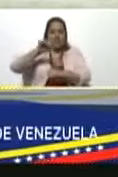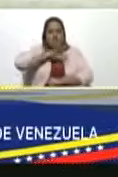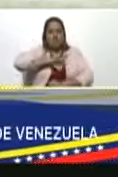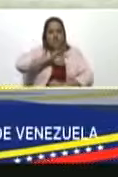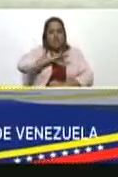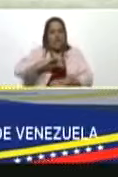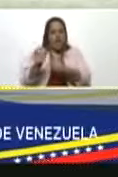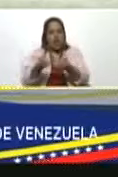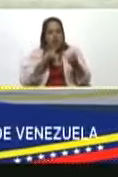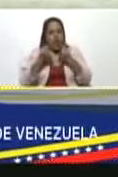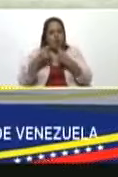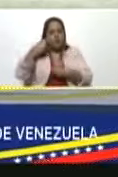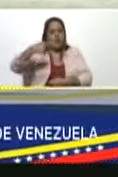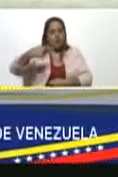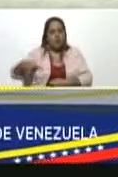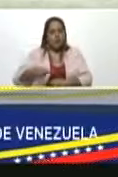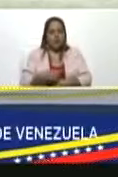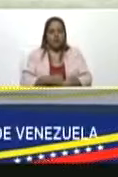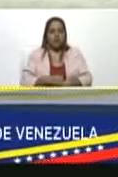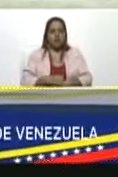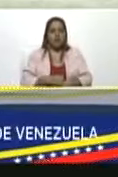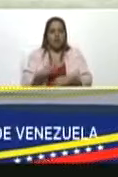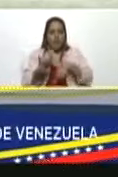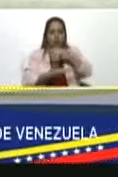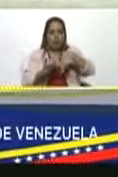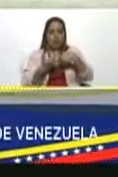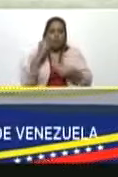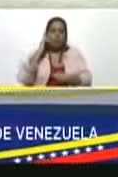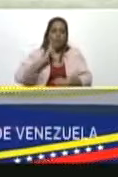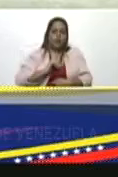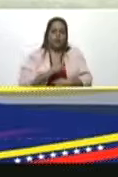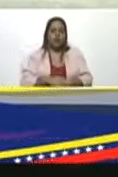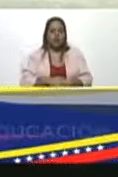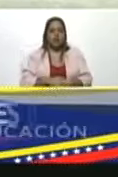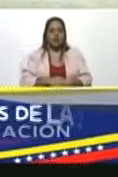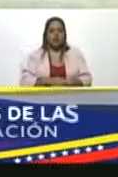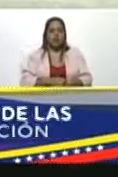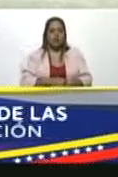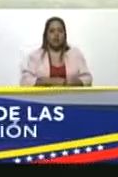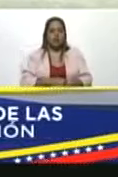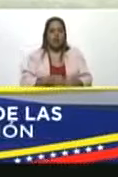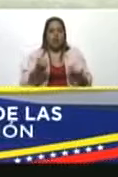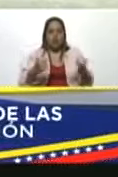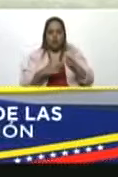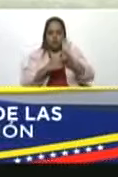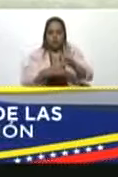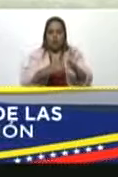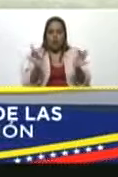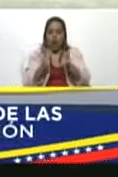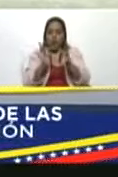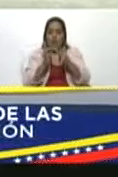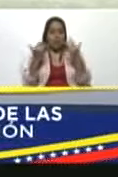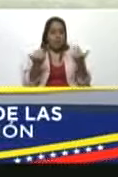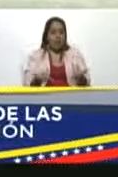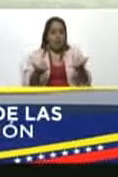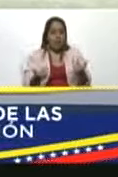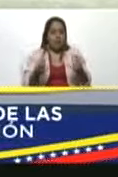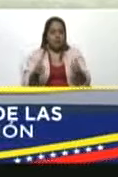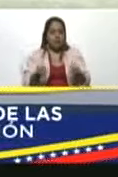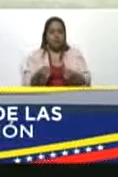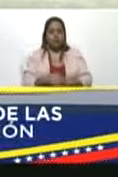social, económica y política de la revolución bolivariana. Y vamos a darle un pase ahorita mismo, aquí